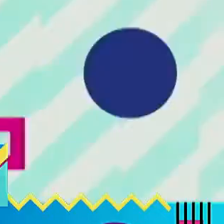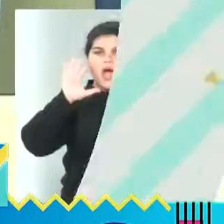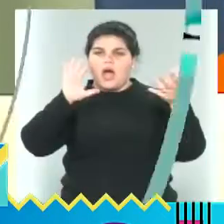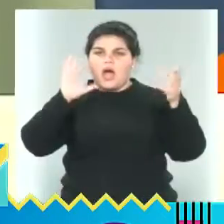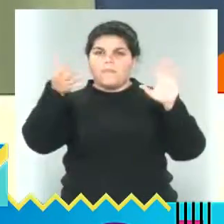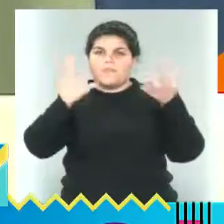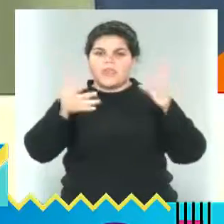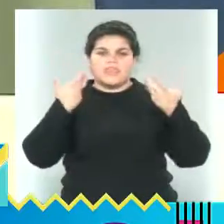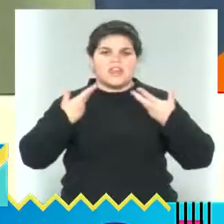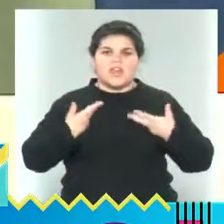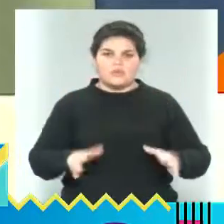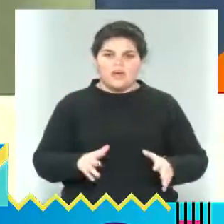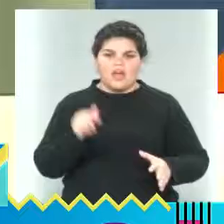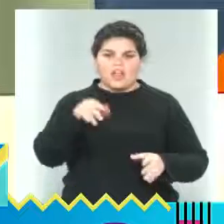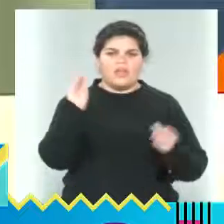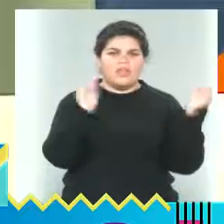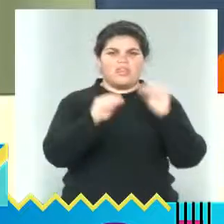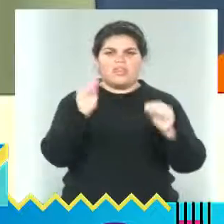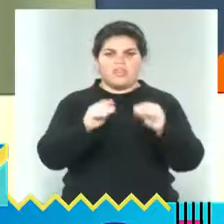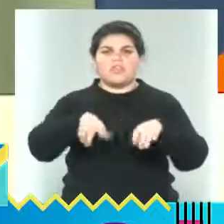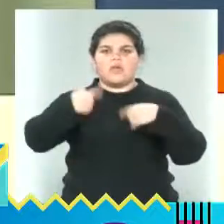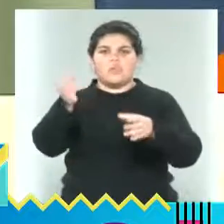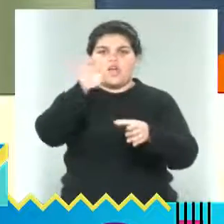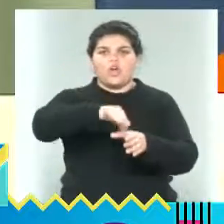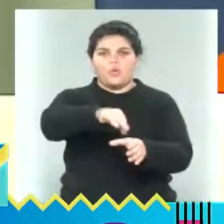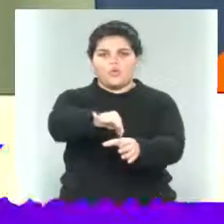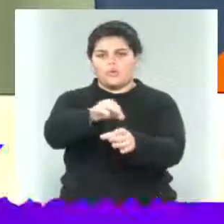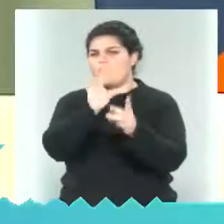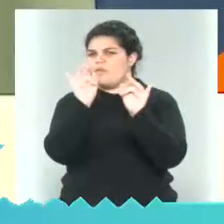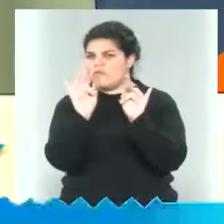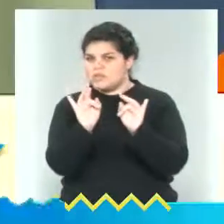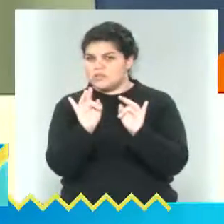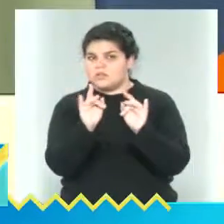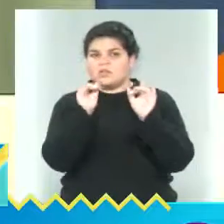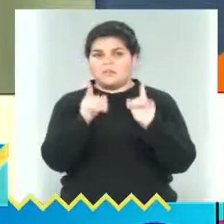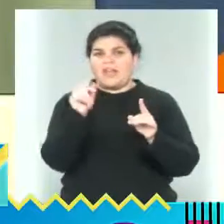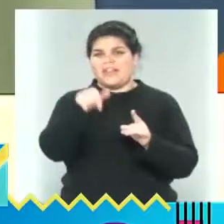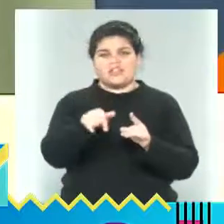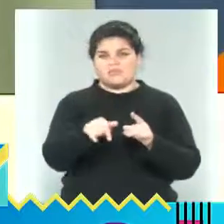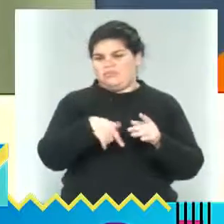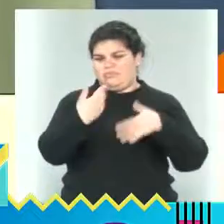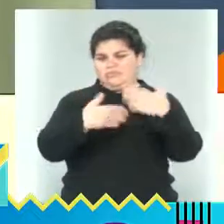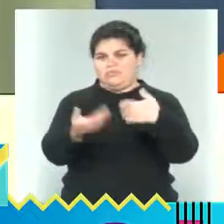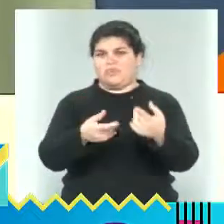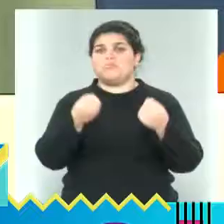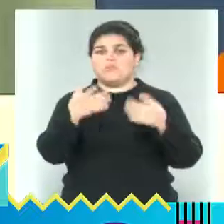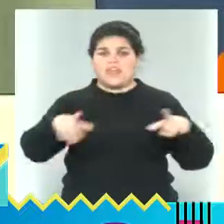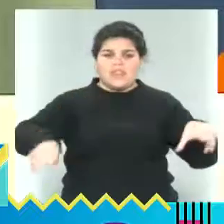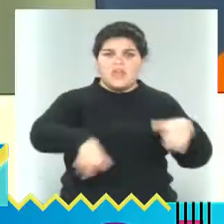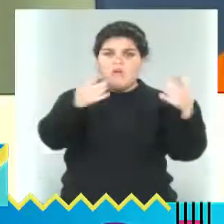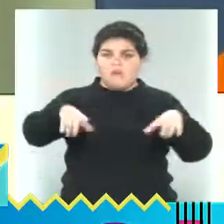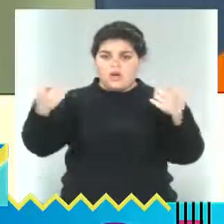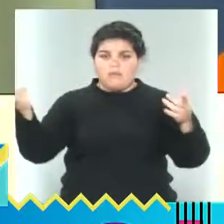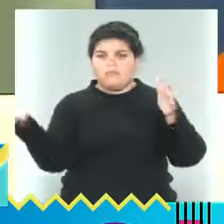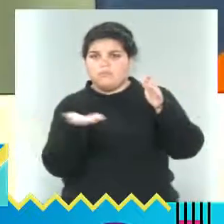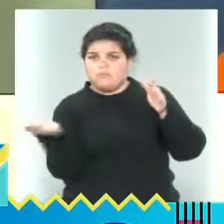zonas de cultivo, que trae aparejado todo, porque la deforestación